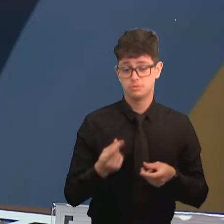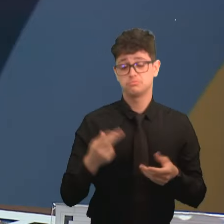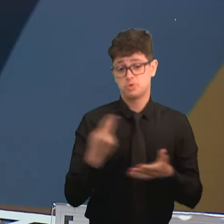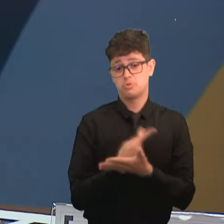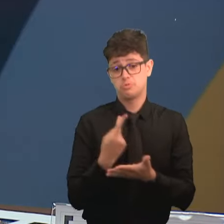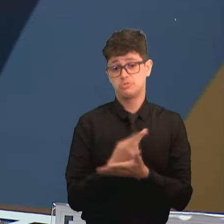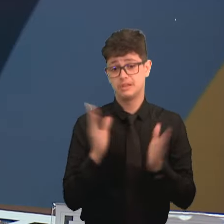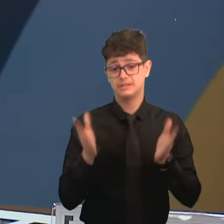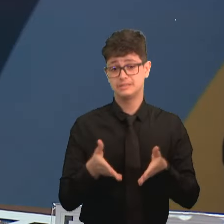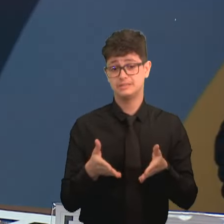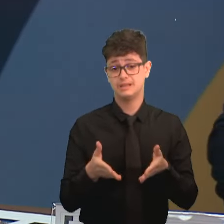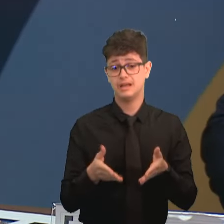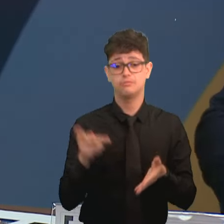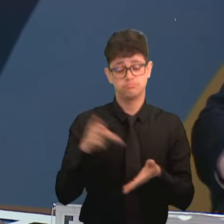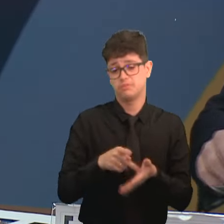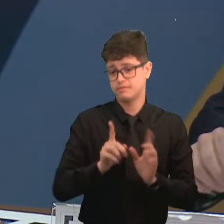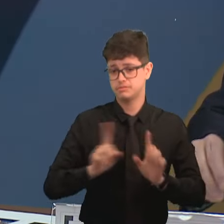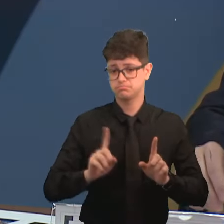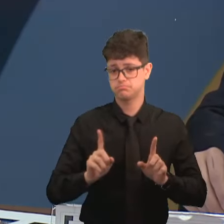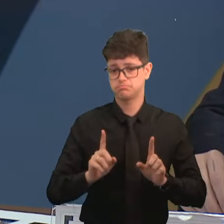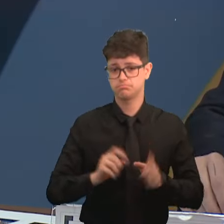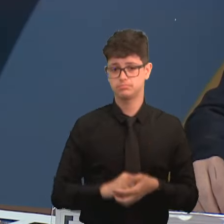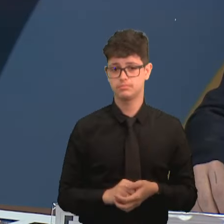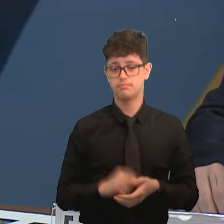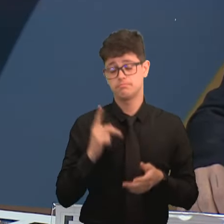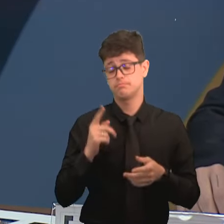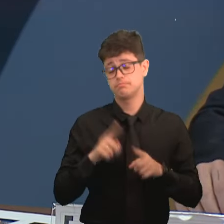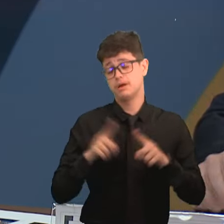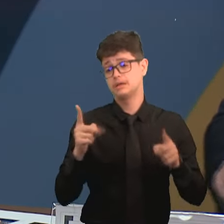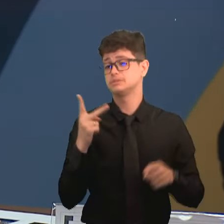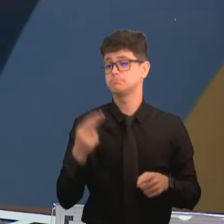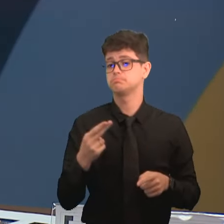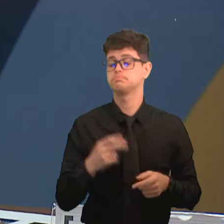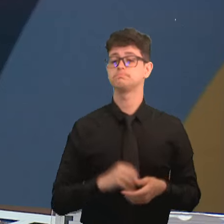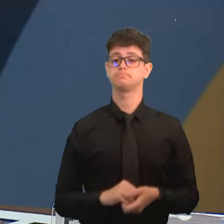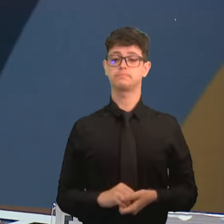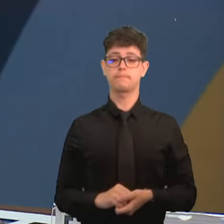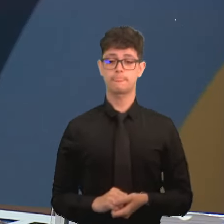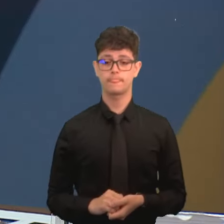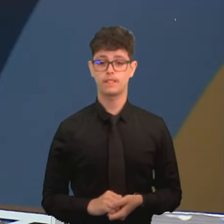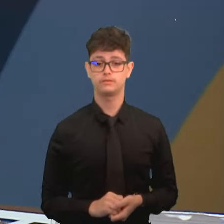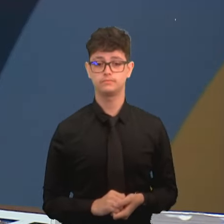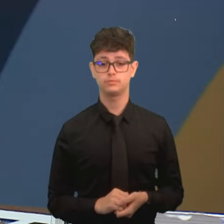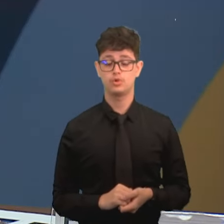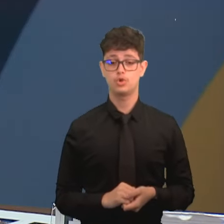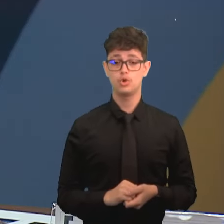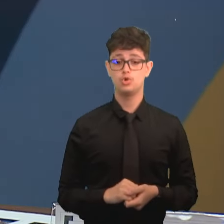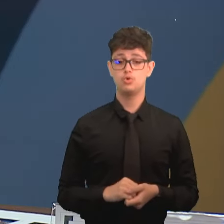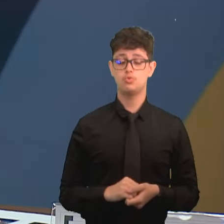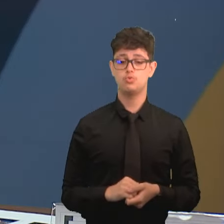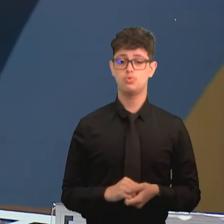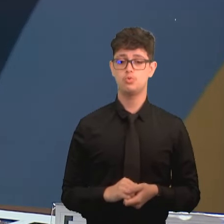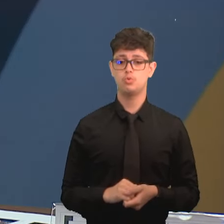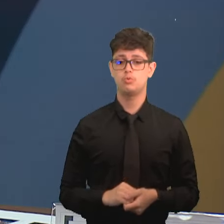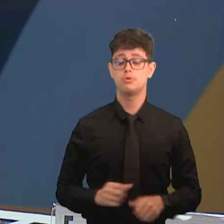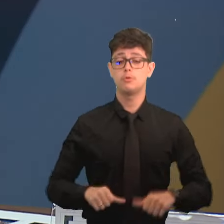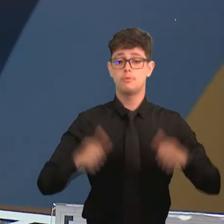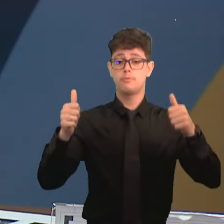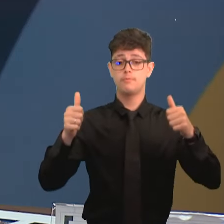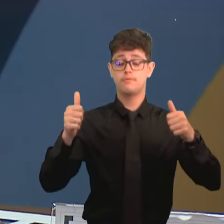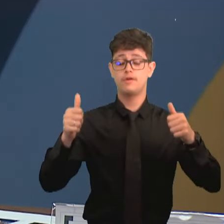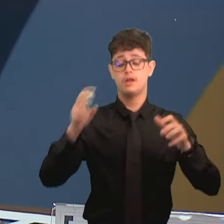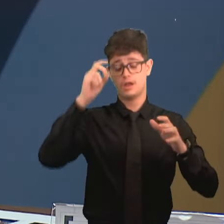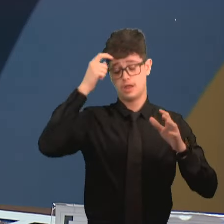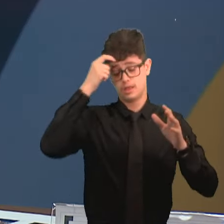veces no son la verdad, pero parece ser. Y el desarrollo de la inteligencia artificial trae varias